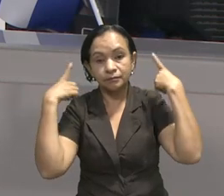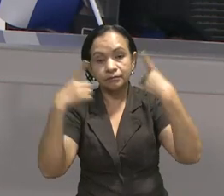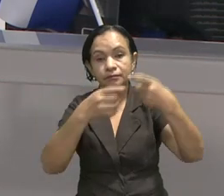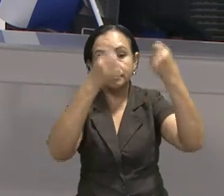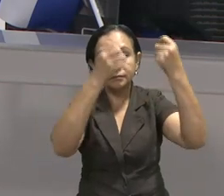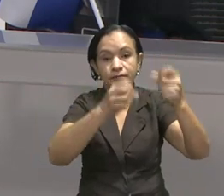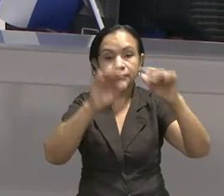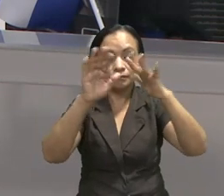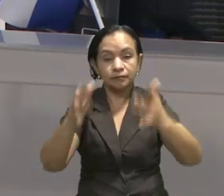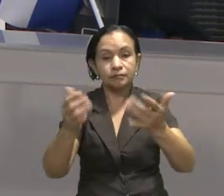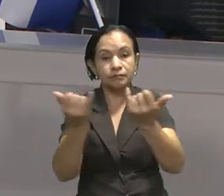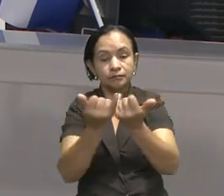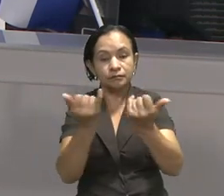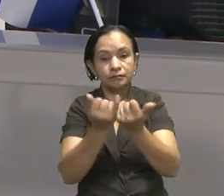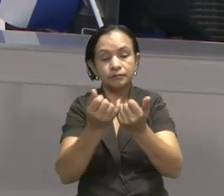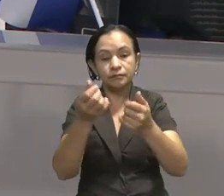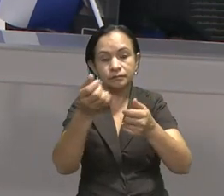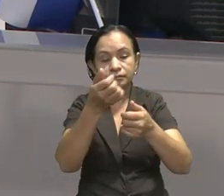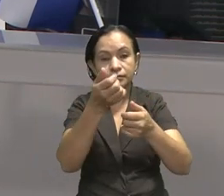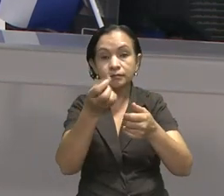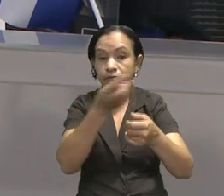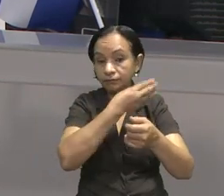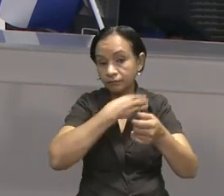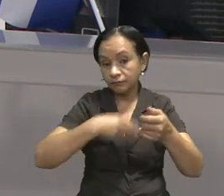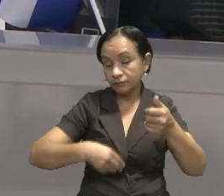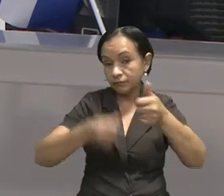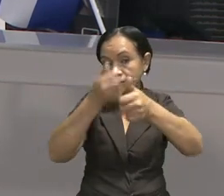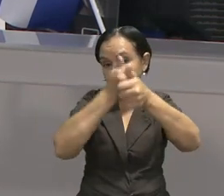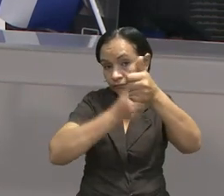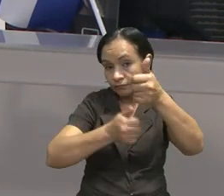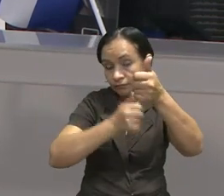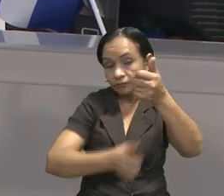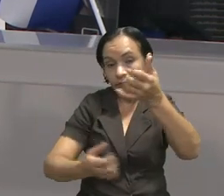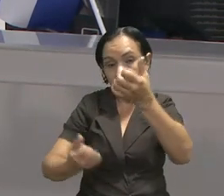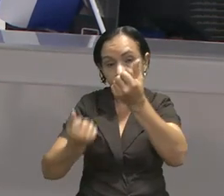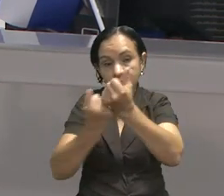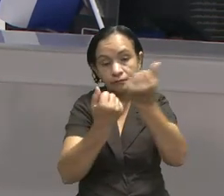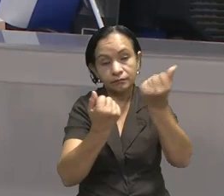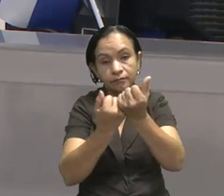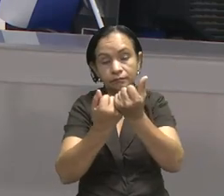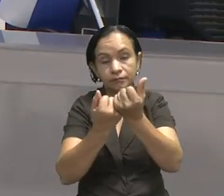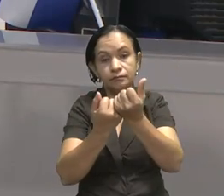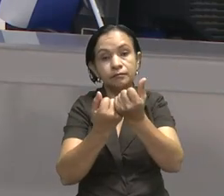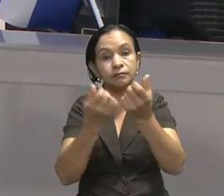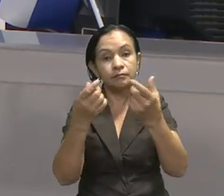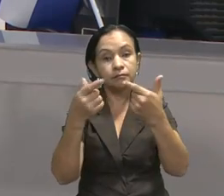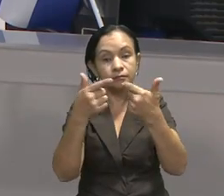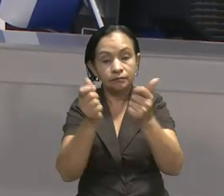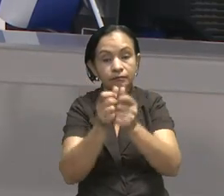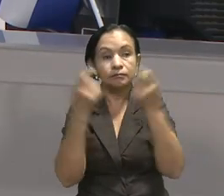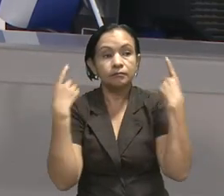con rango de viceministros o viceministras, quienes colaborarán en la dirección.